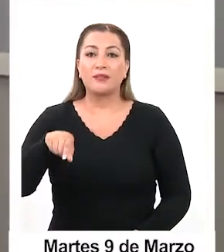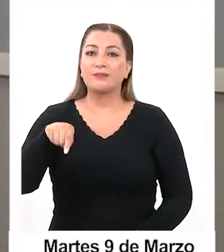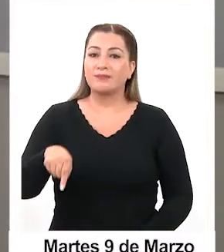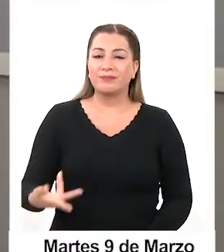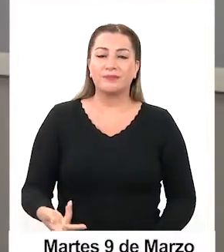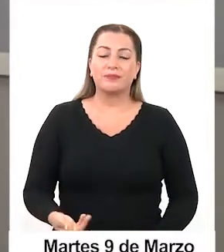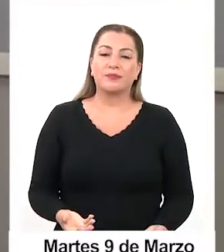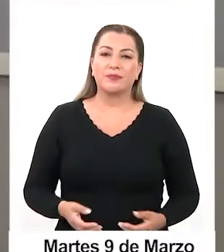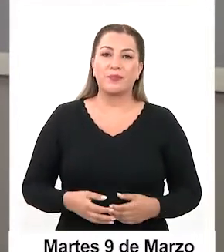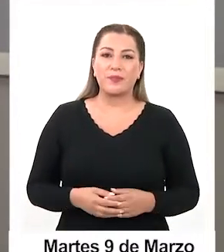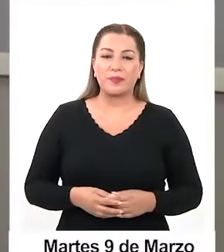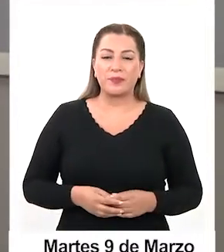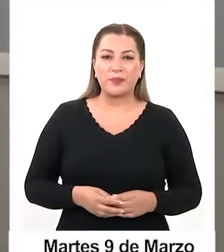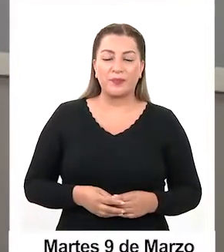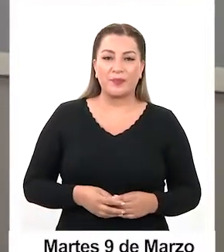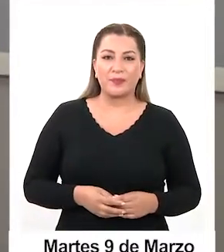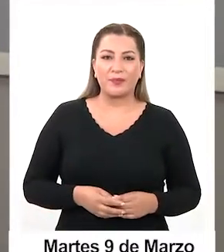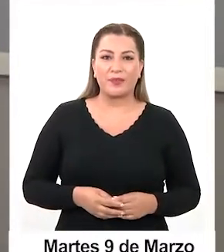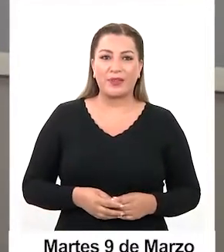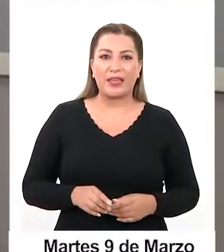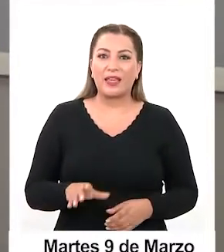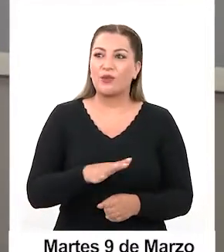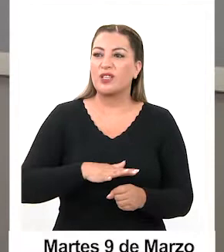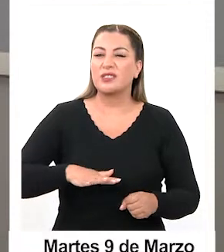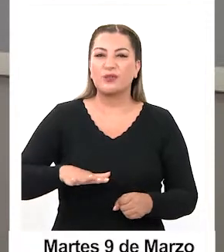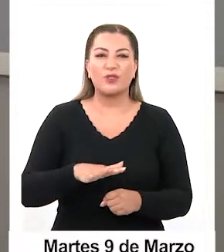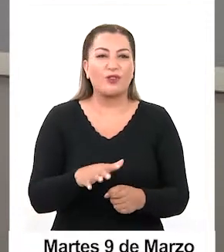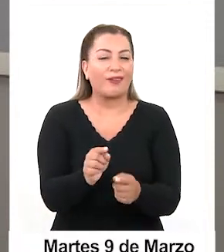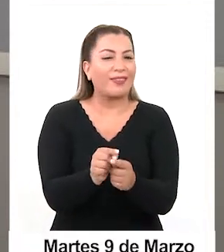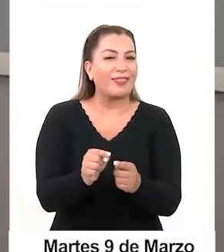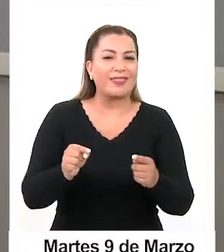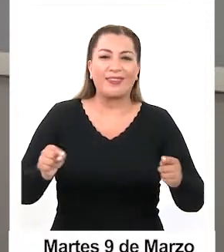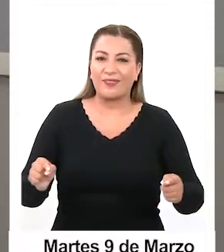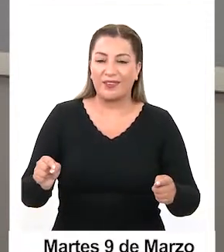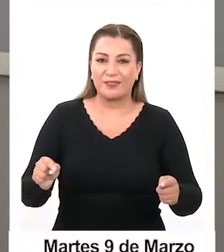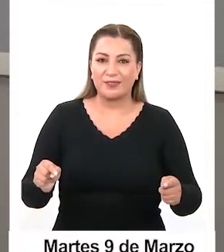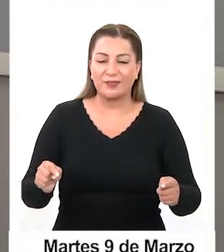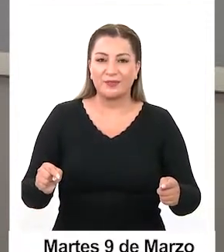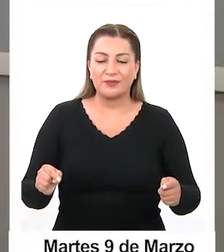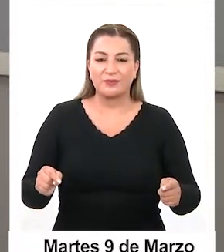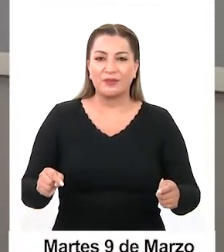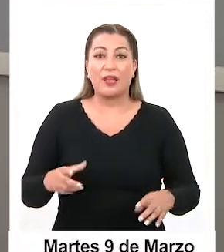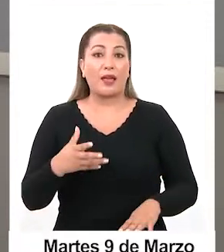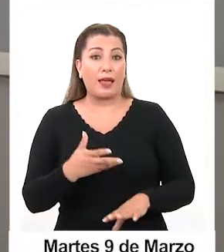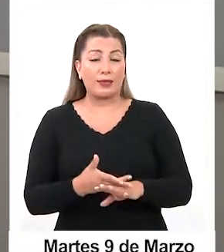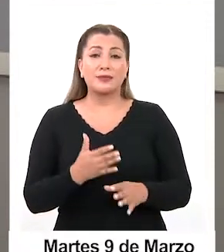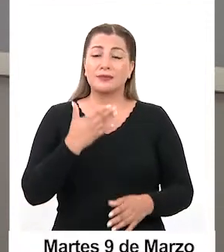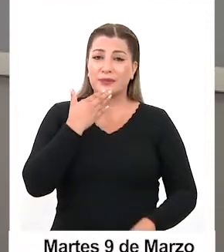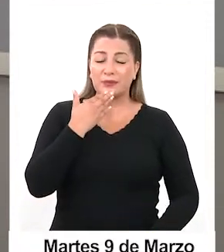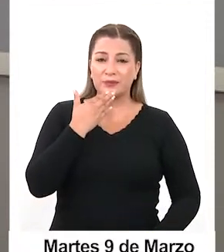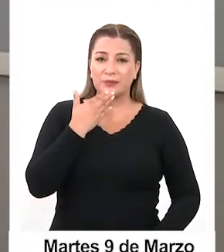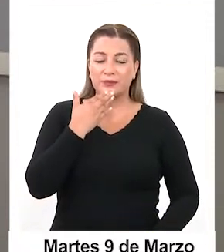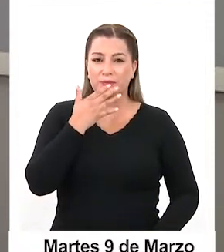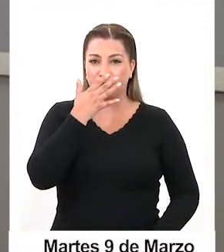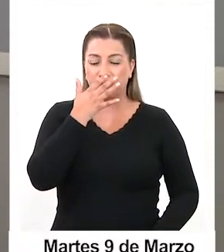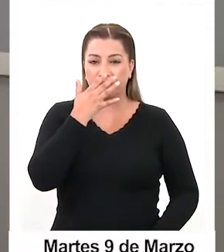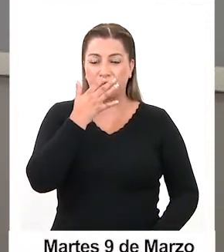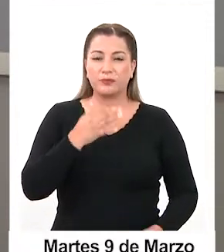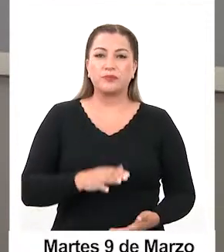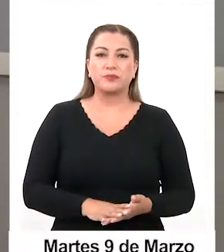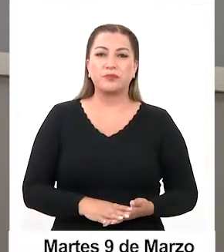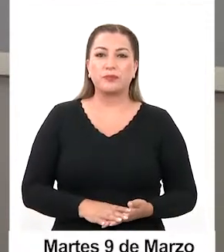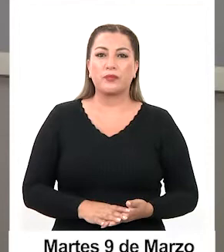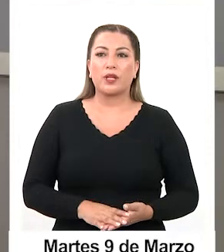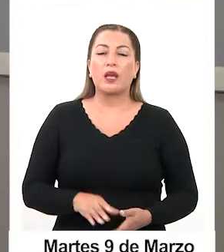sentido obviamente era un escenario totalmente distinto, pero que contaba además con la validación por parte de